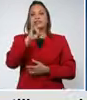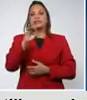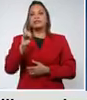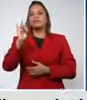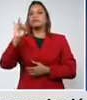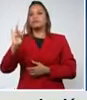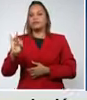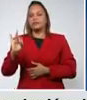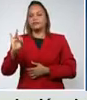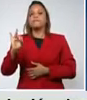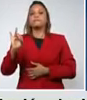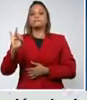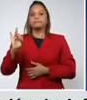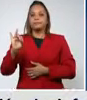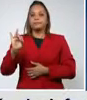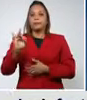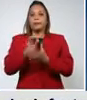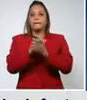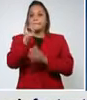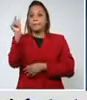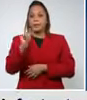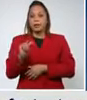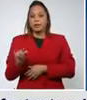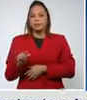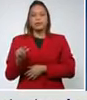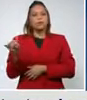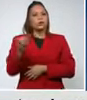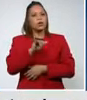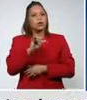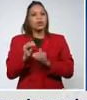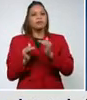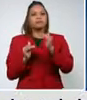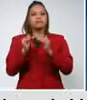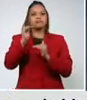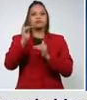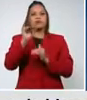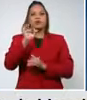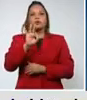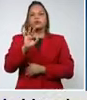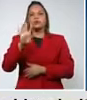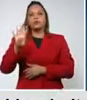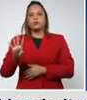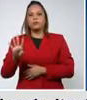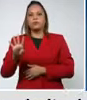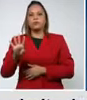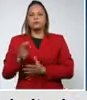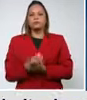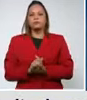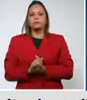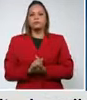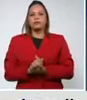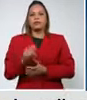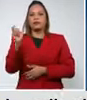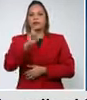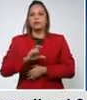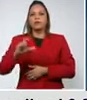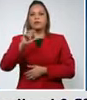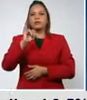casos. Mayabeque, que también ha ido incrementando, 84. Camagüey,